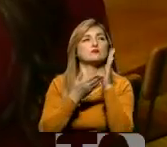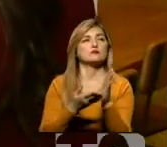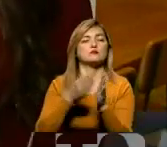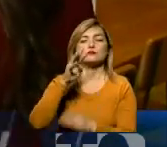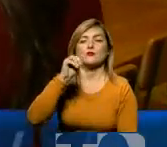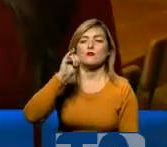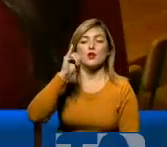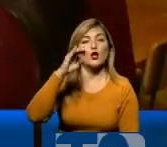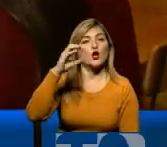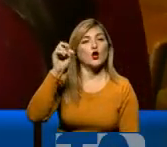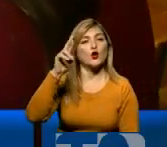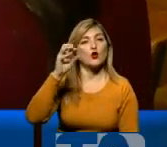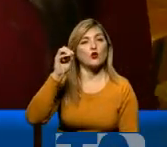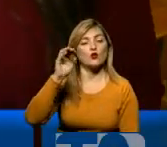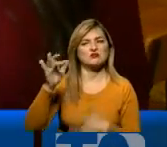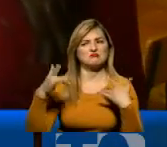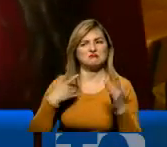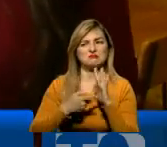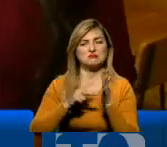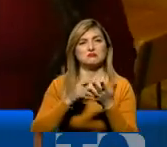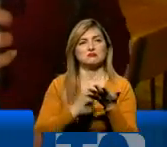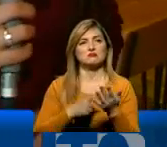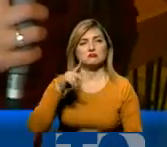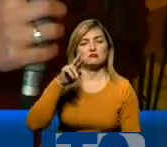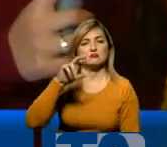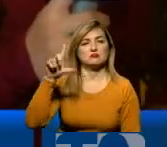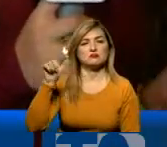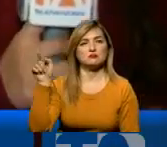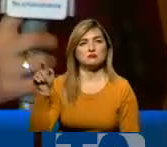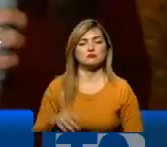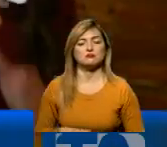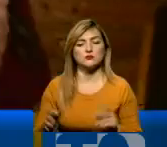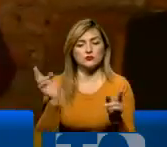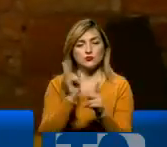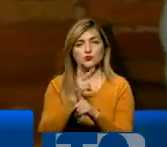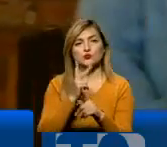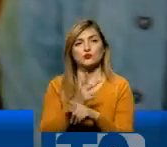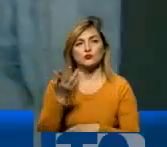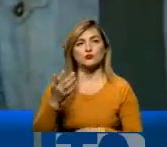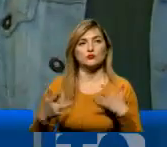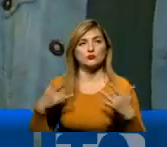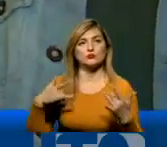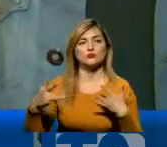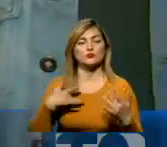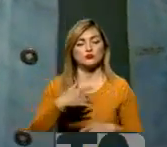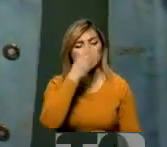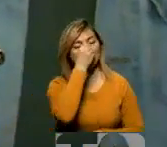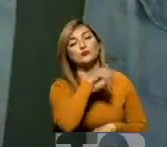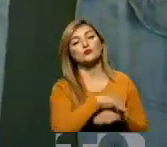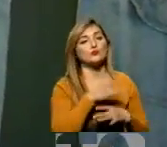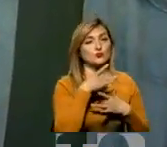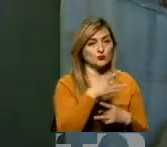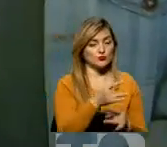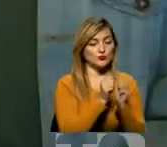del microteatro. Y para ello estamos esta tarde con Paul Lalaleo, él es productor del microteatro. Paul, muy buenas tardes, qué gusto tenerte